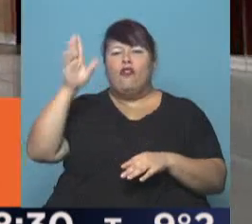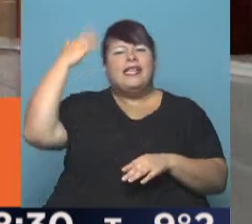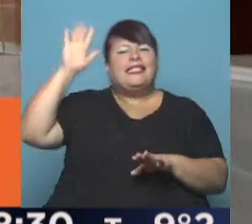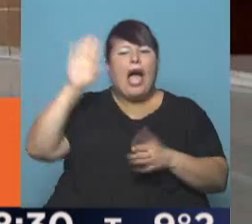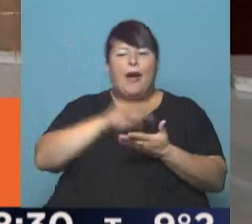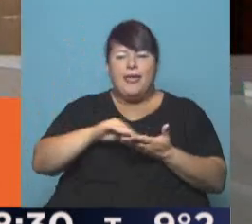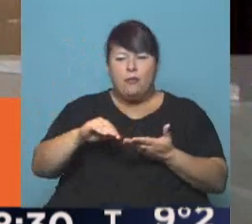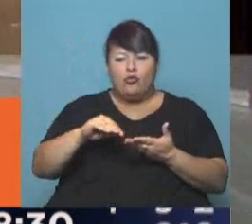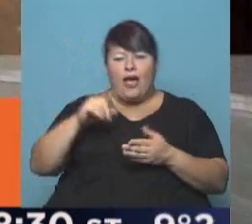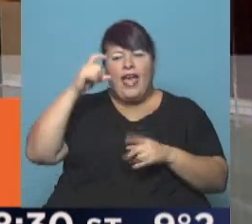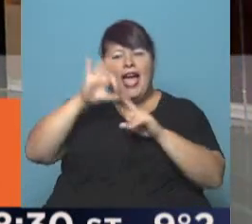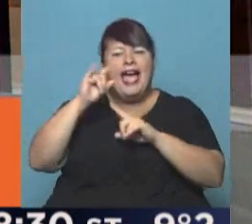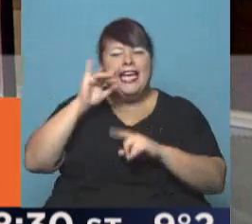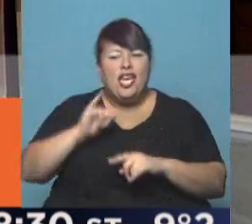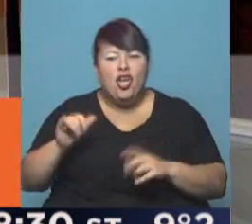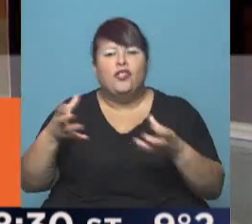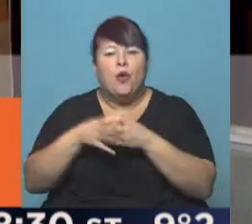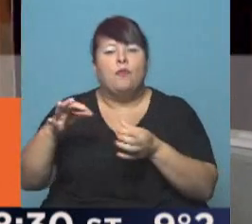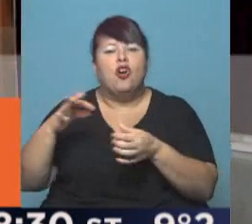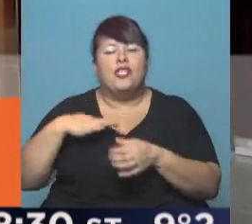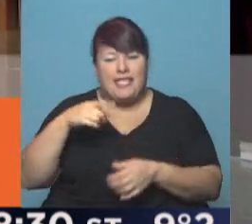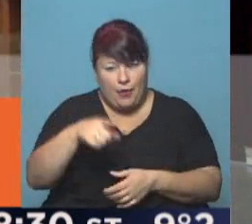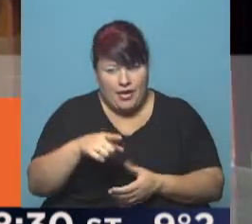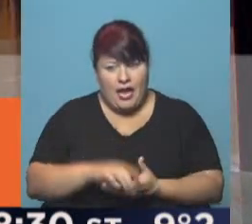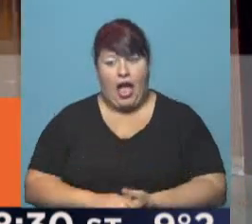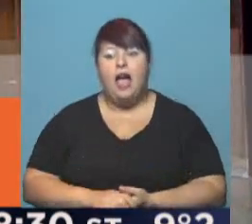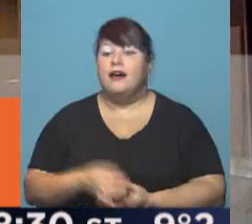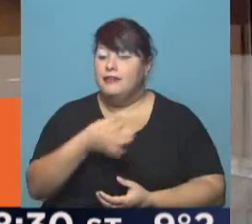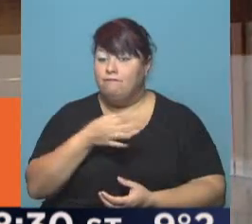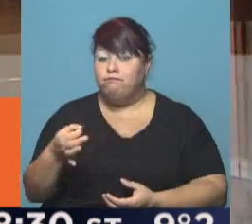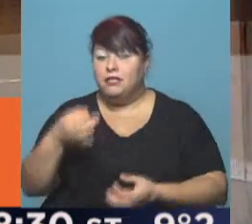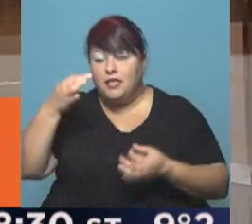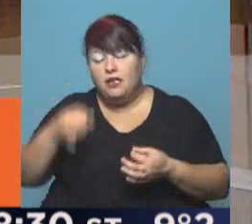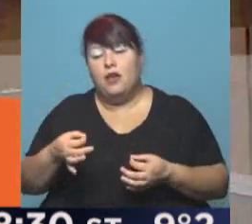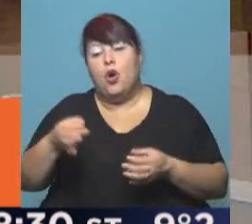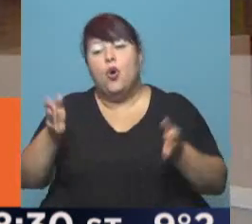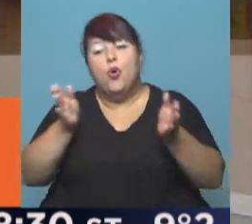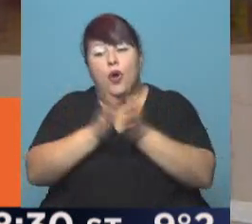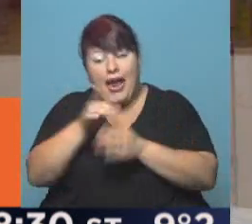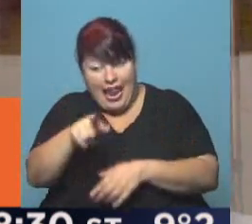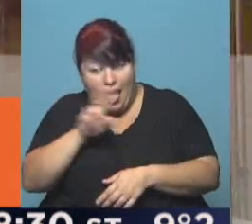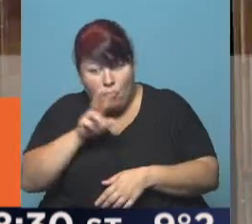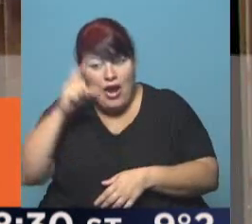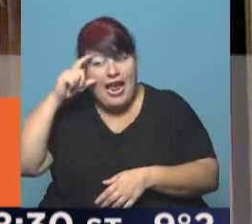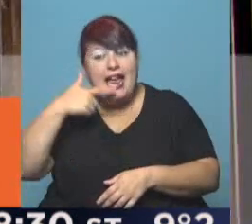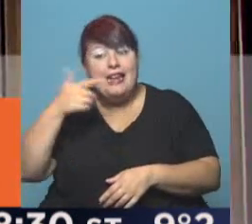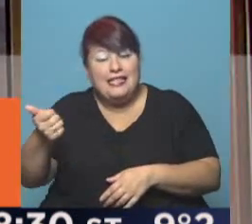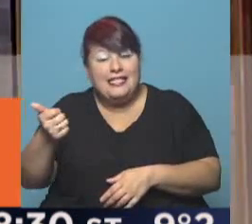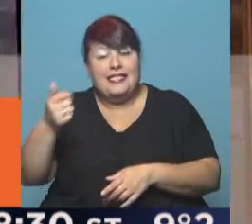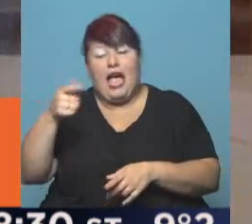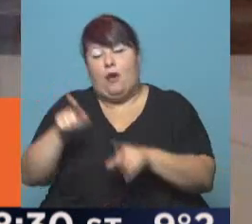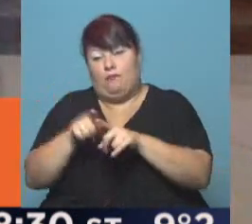entonces diputada Elsa Quirós, diputada de la Coalición Cívica. Es así porque en realidad junto a ella, Elsa Quirós, que